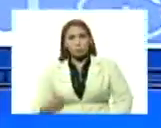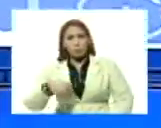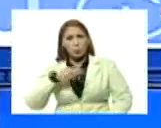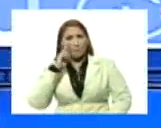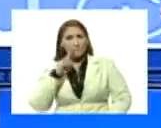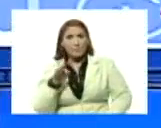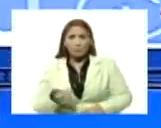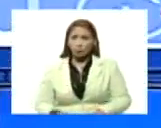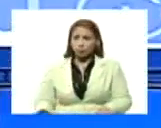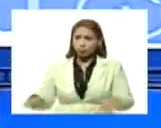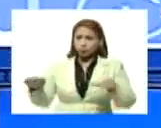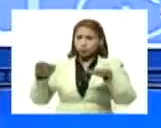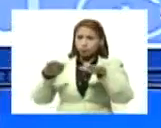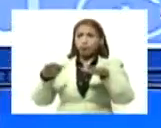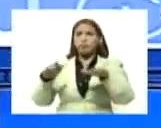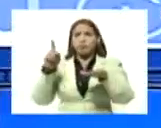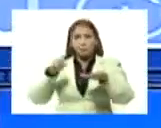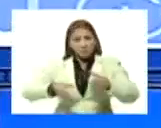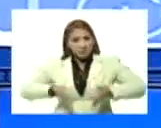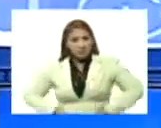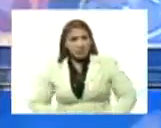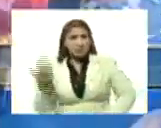Los vimos nacer hace 13 años.